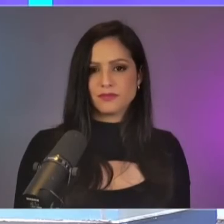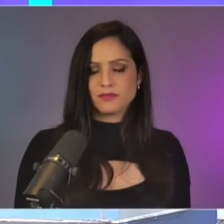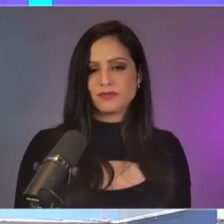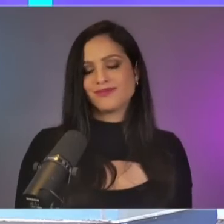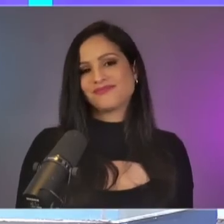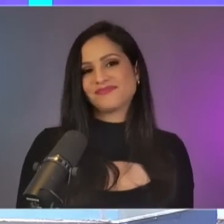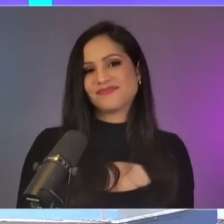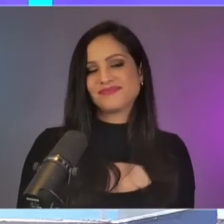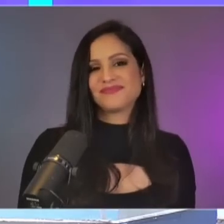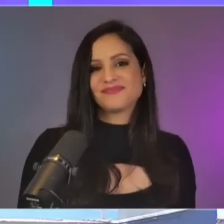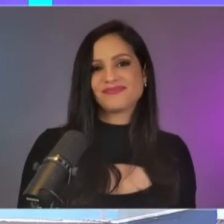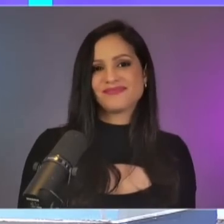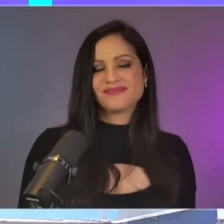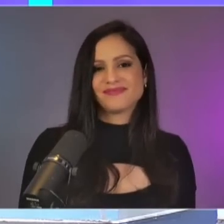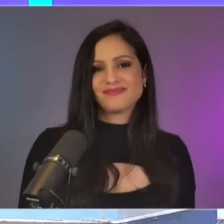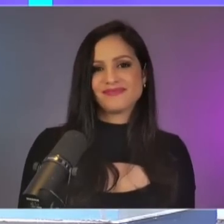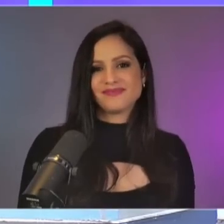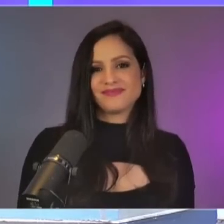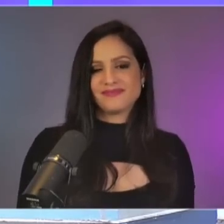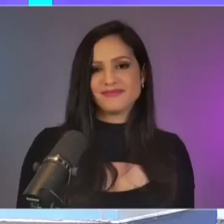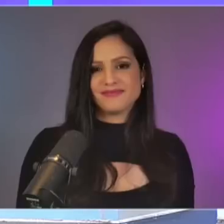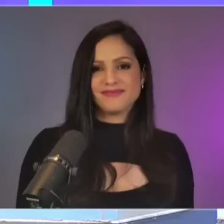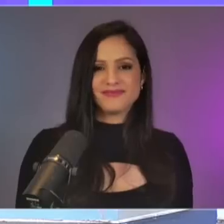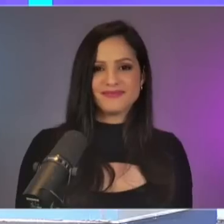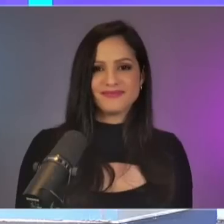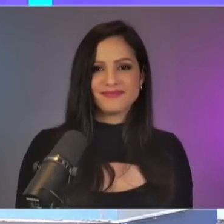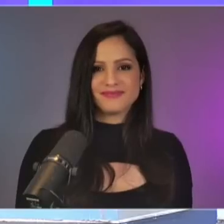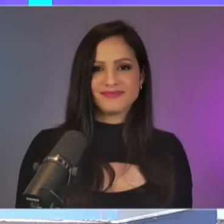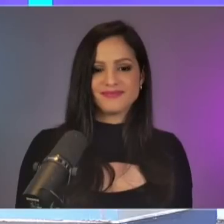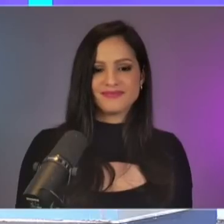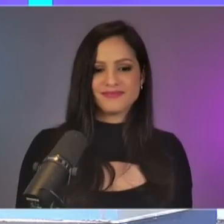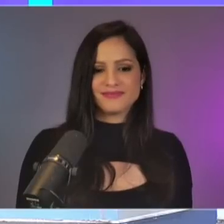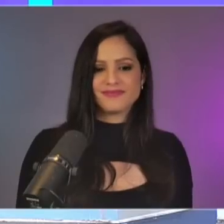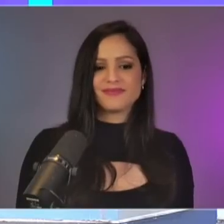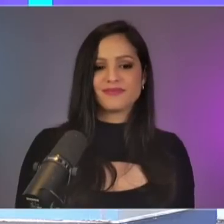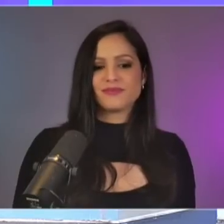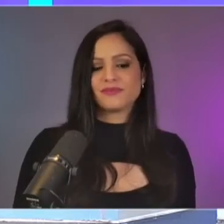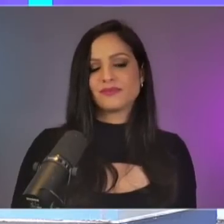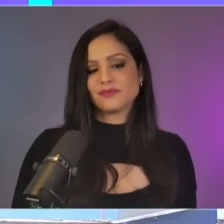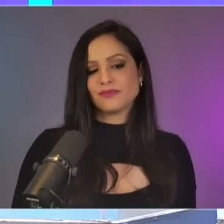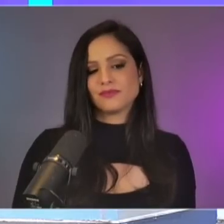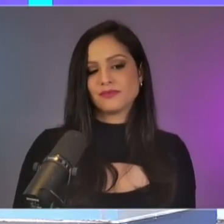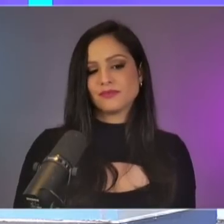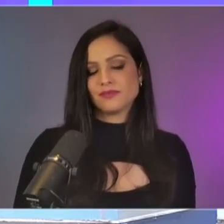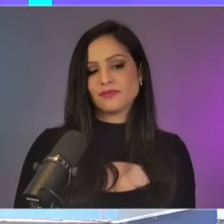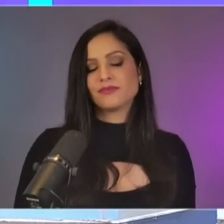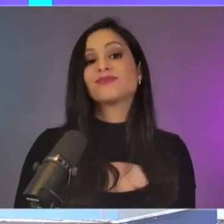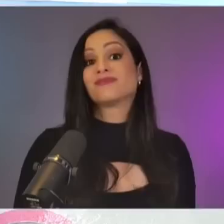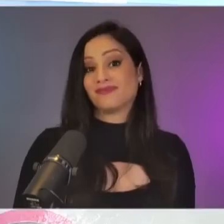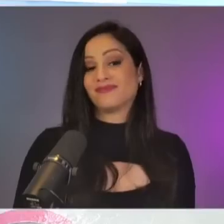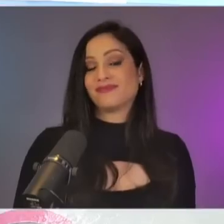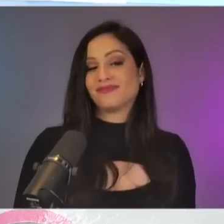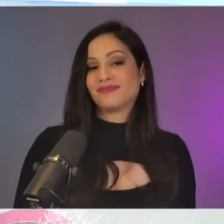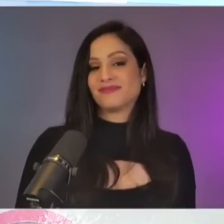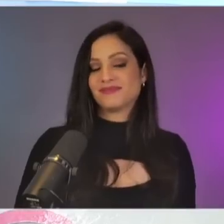Muchísimas gracias por haber presenciado esta mesa que trató de aclarar un tema porque la cantidad de procedimiento que se está haciendo la gente hoy en día